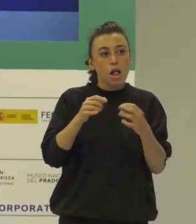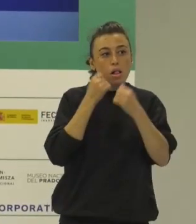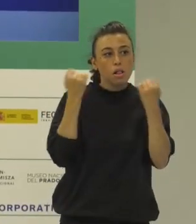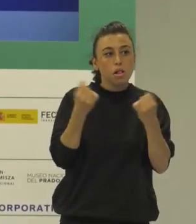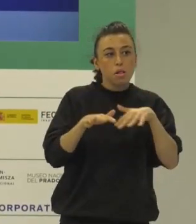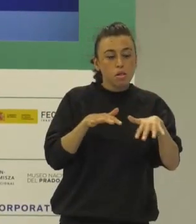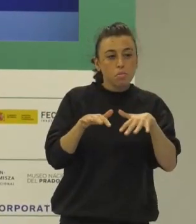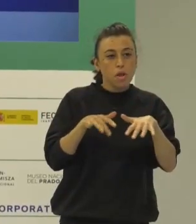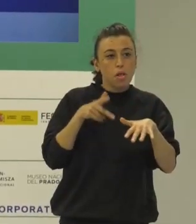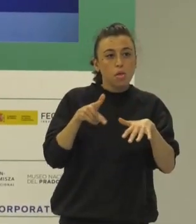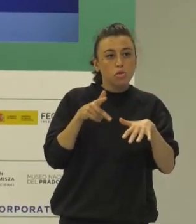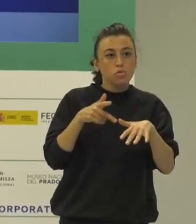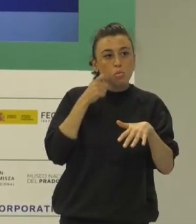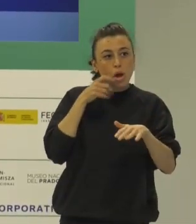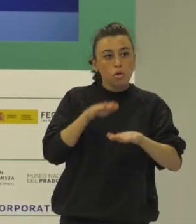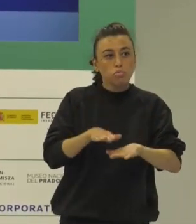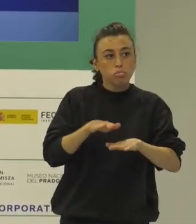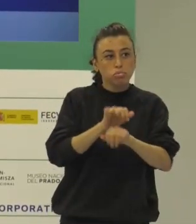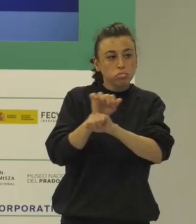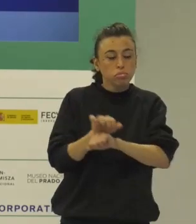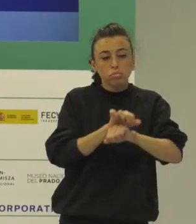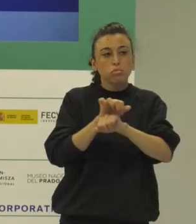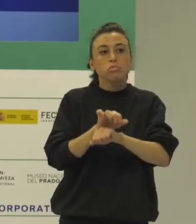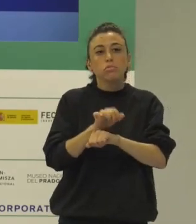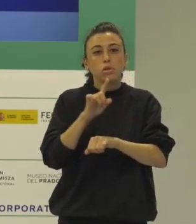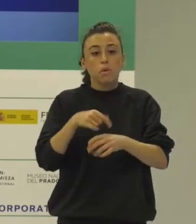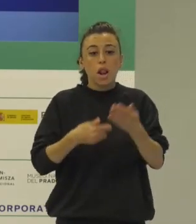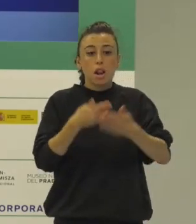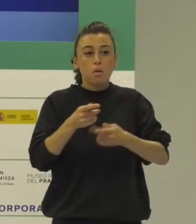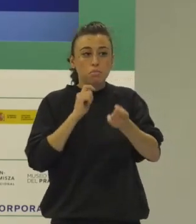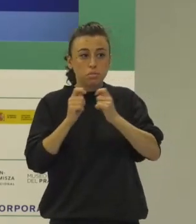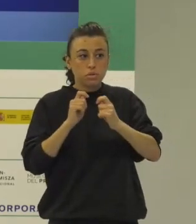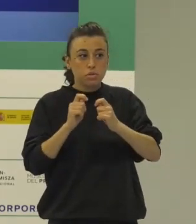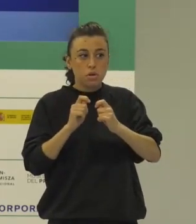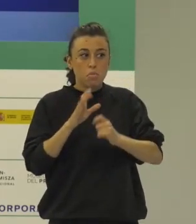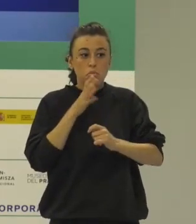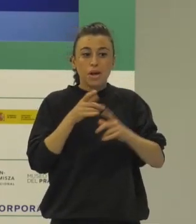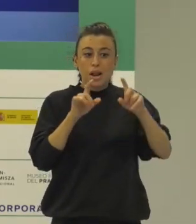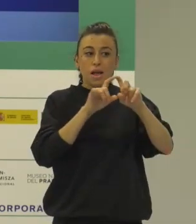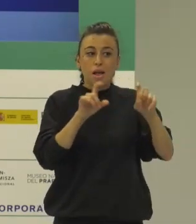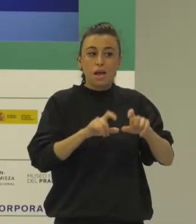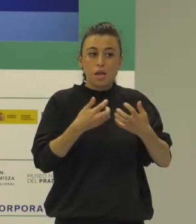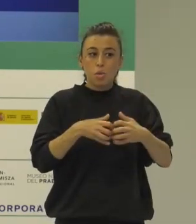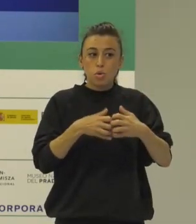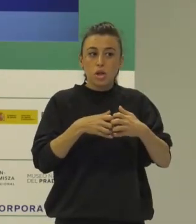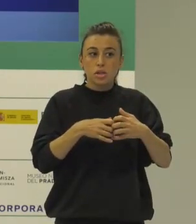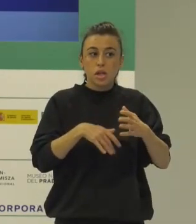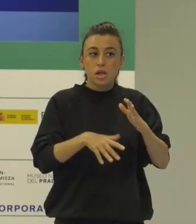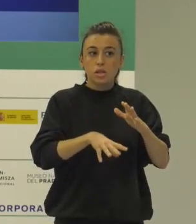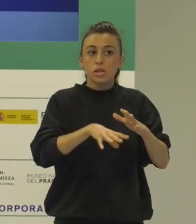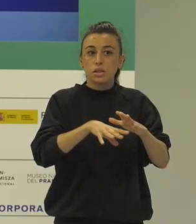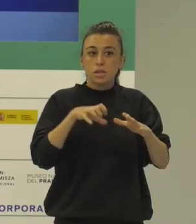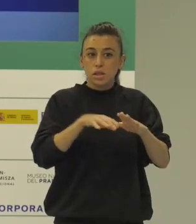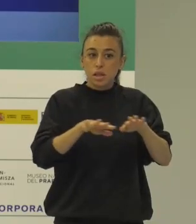hacer registro o documentación, investigación sobre los intereses de las industrias extractivas, pues en mi caso, en el caso de mi medio y